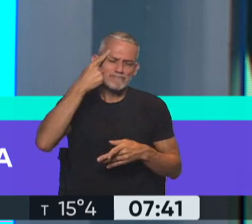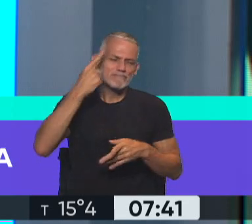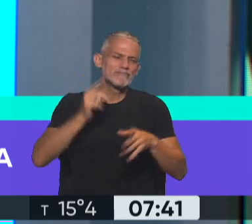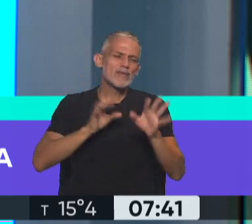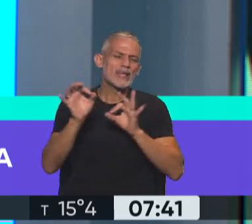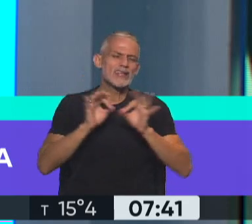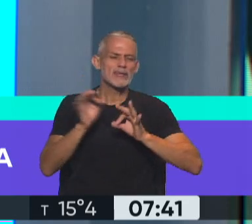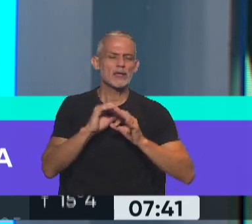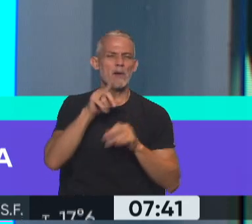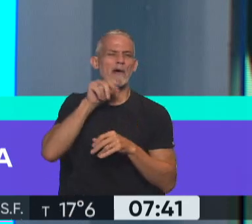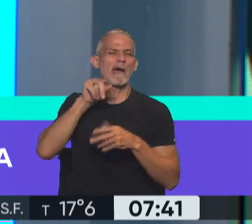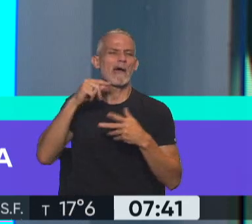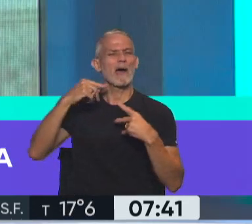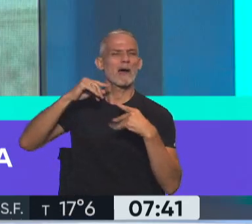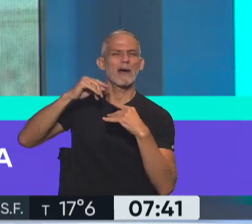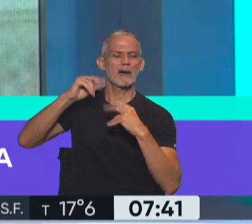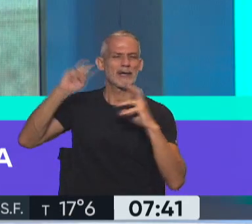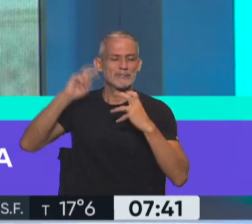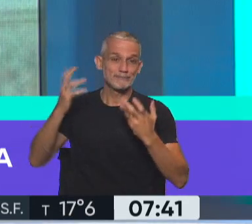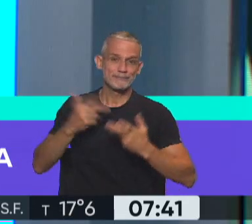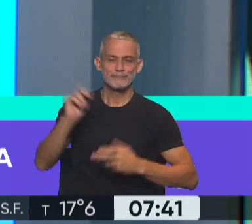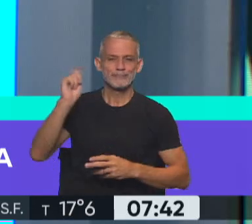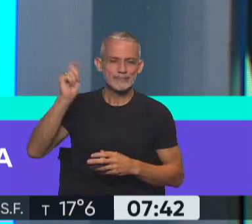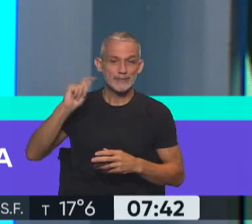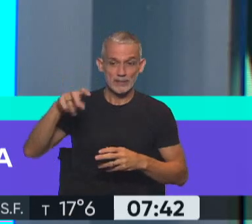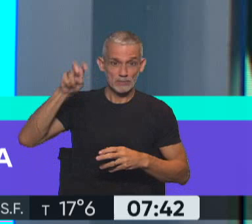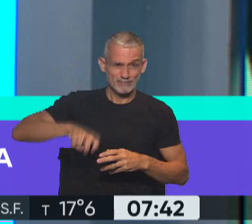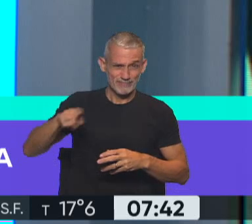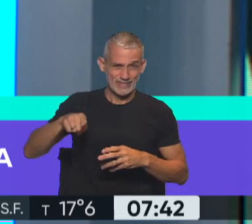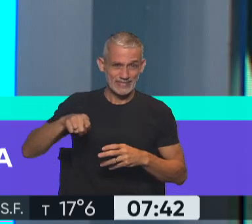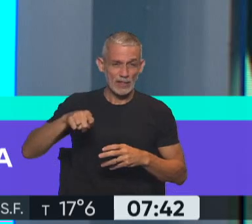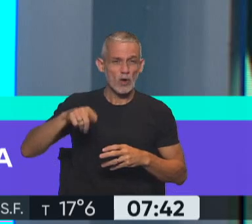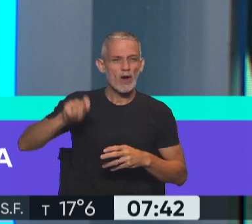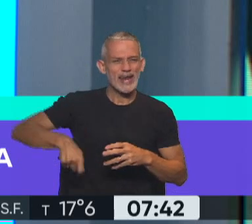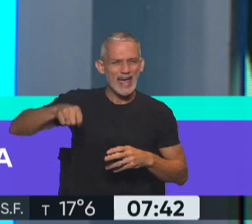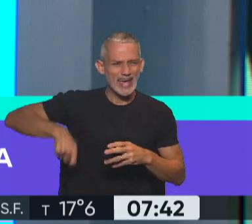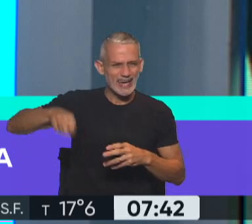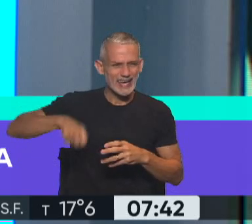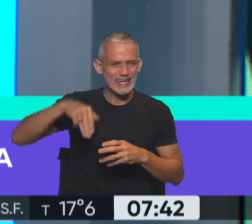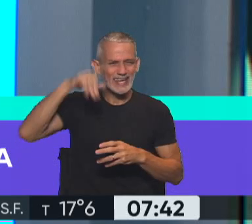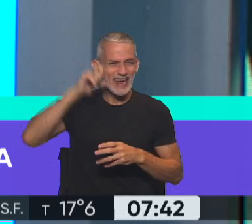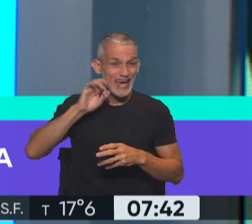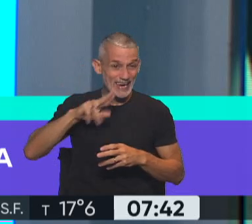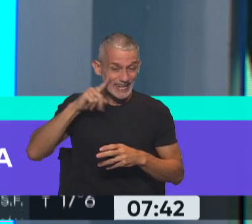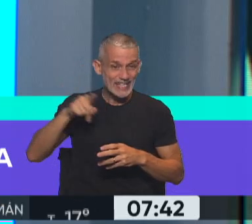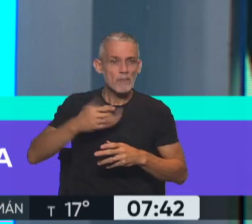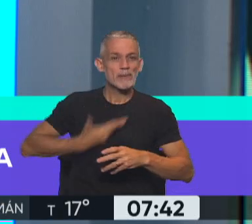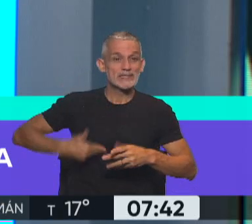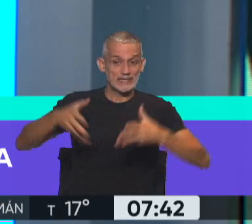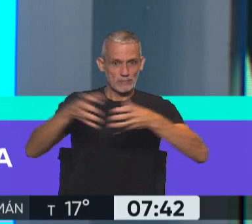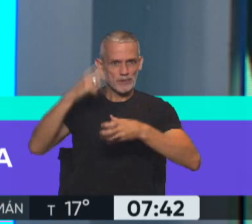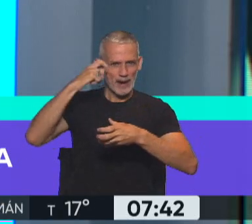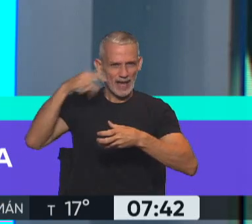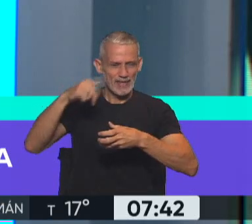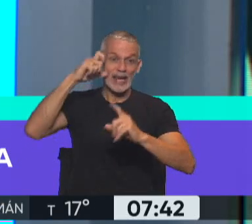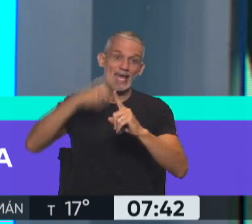del cacareo, porque empezó a gritar desde su banca Mario Negri, el presidente del bloque de la Unión Cívica Radical,